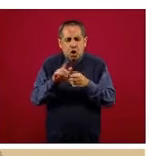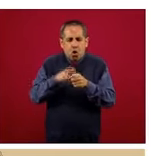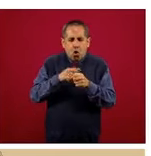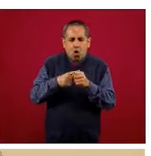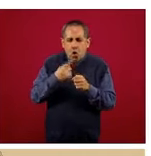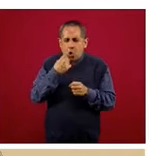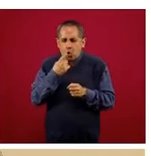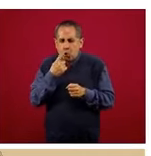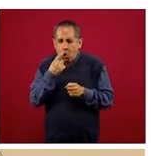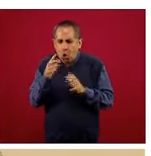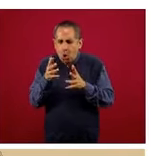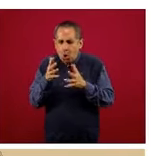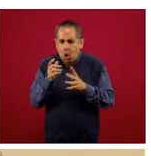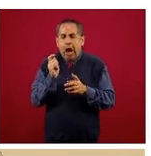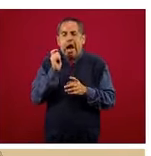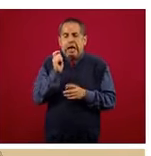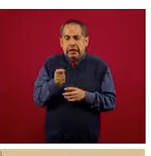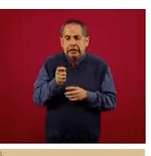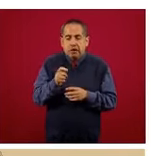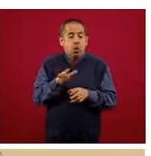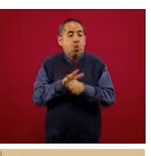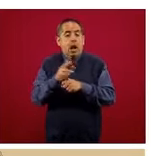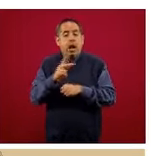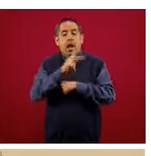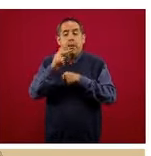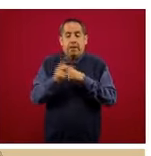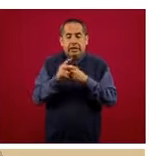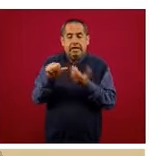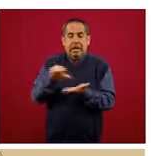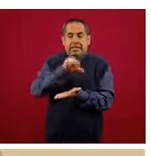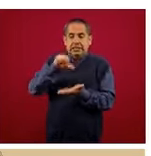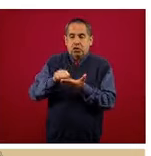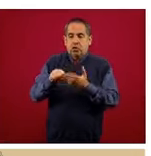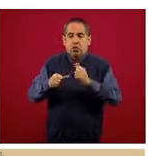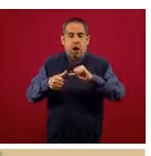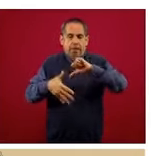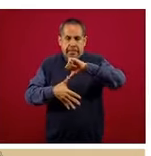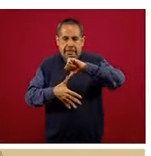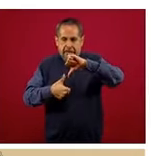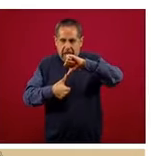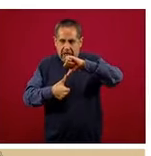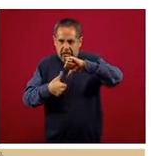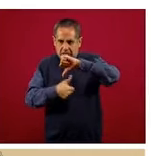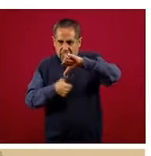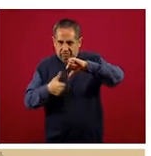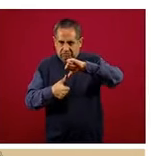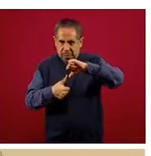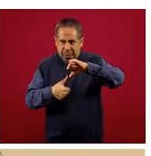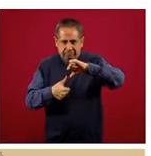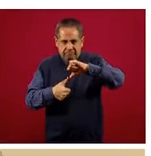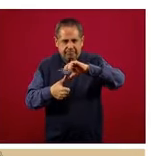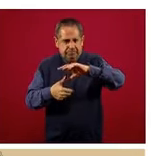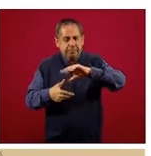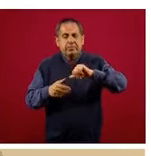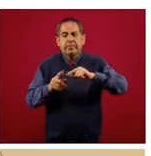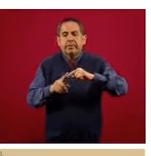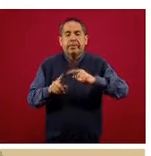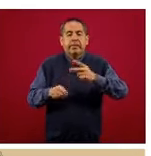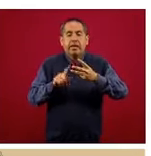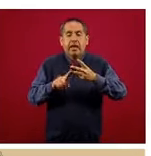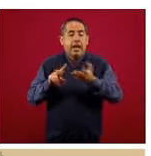un rojo oscuro, están los países de Centroamérica. Hemos seleccionado algunos. Y en el